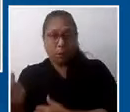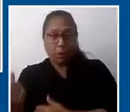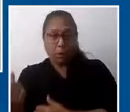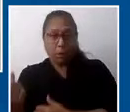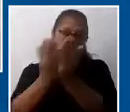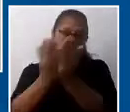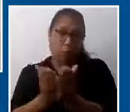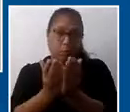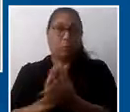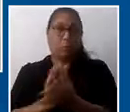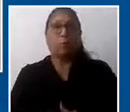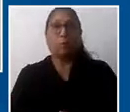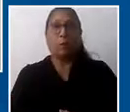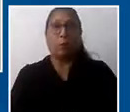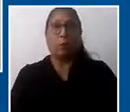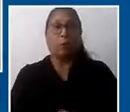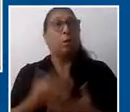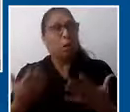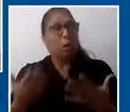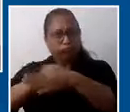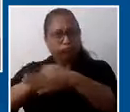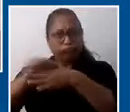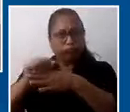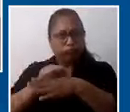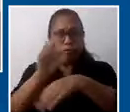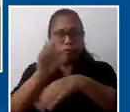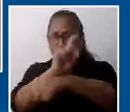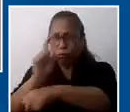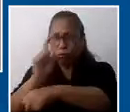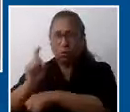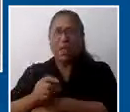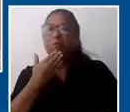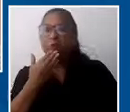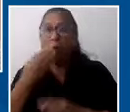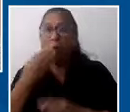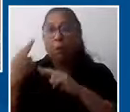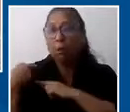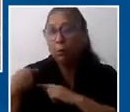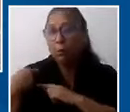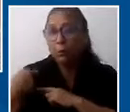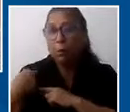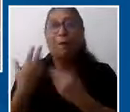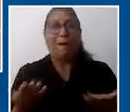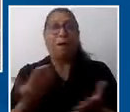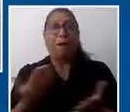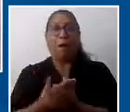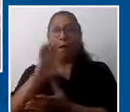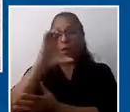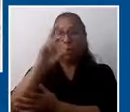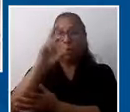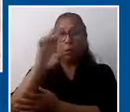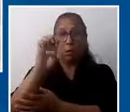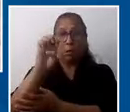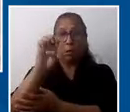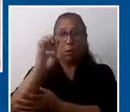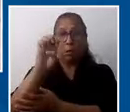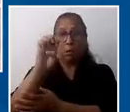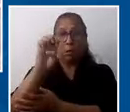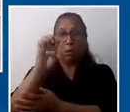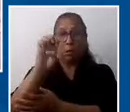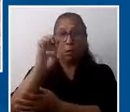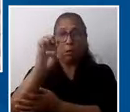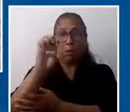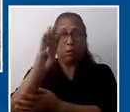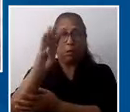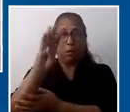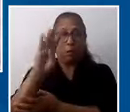educativo. La capacitación está a cargo muchas veces de los CREVE, ¿no? De las Direcciones Regionales de